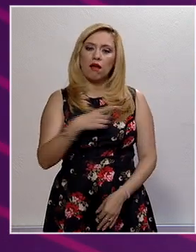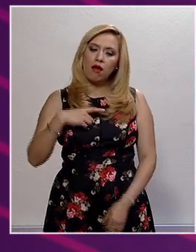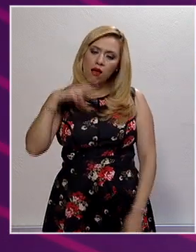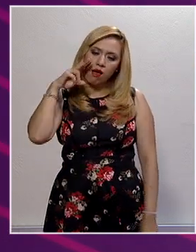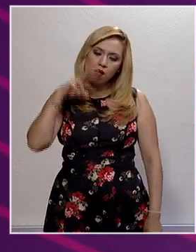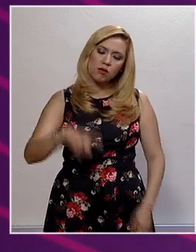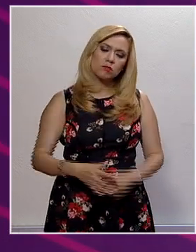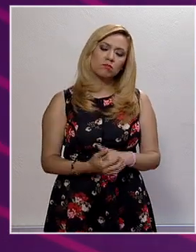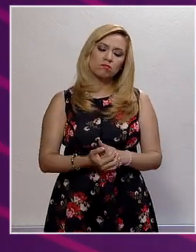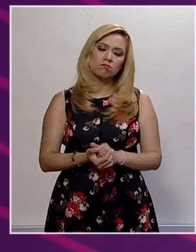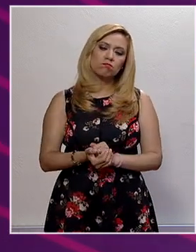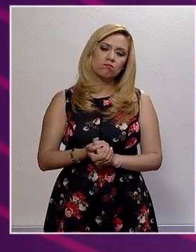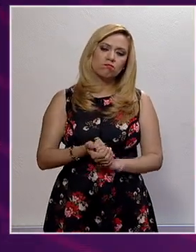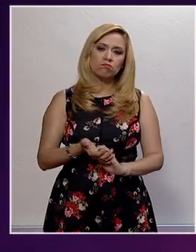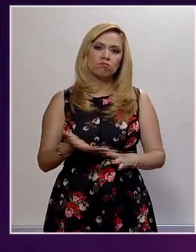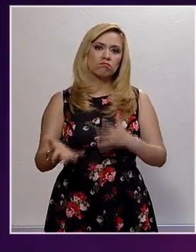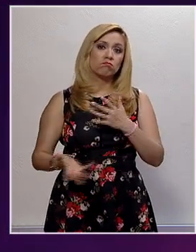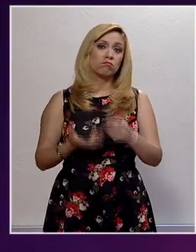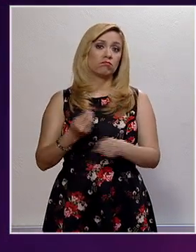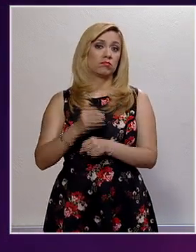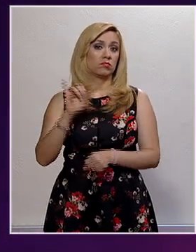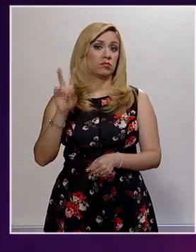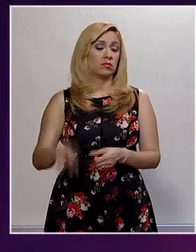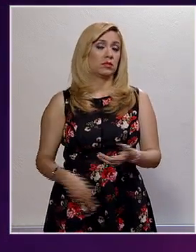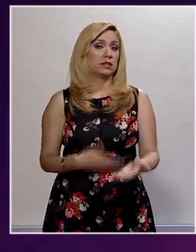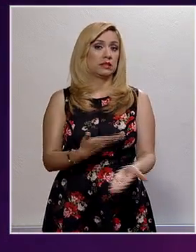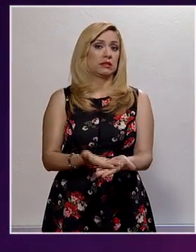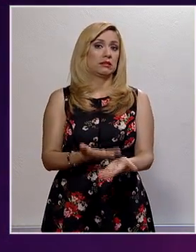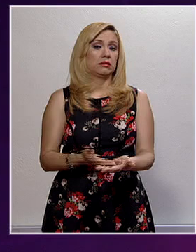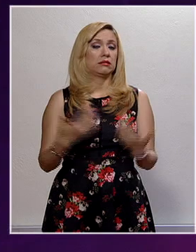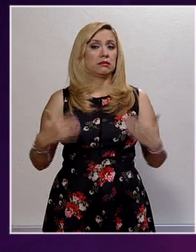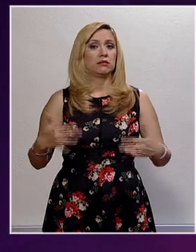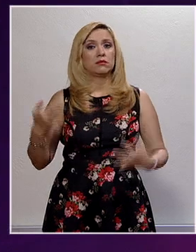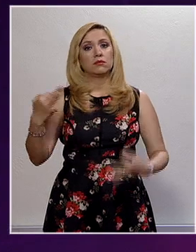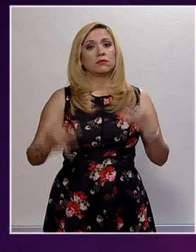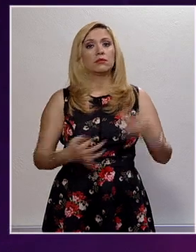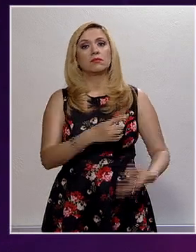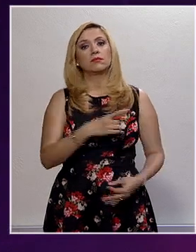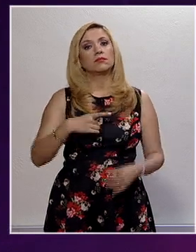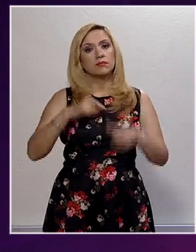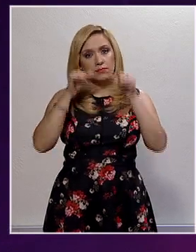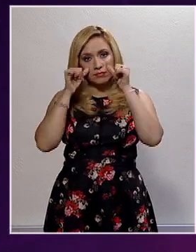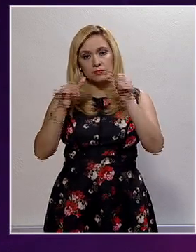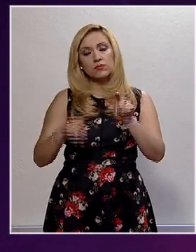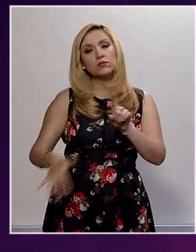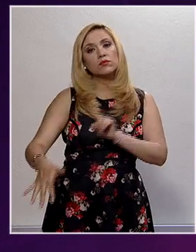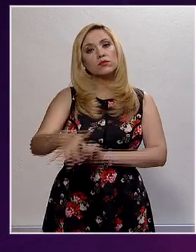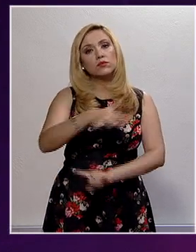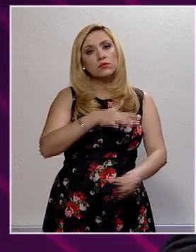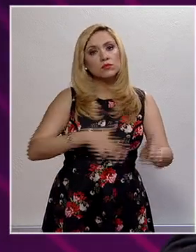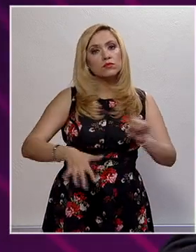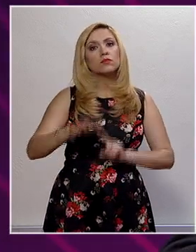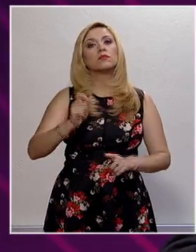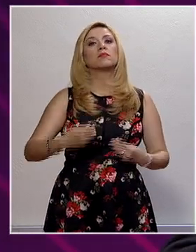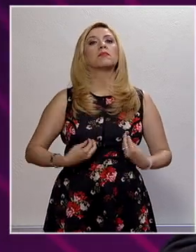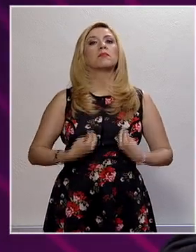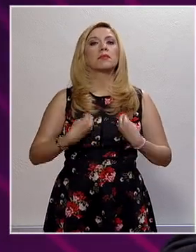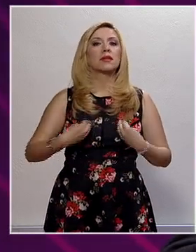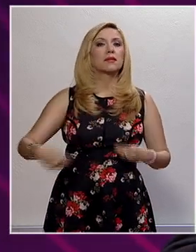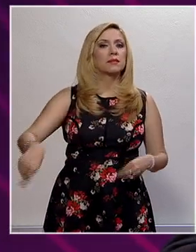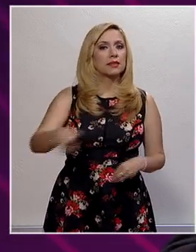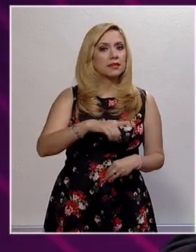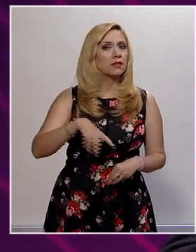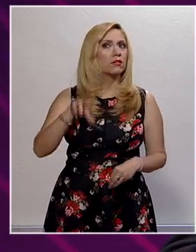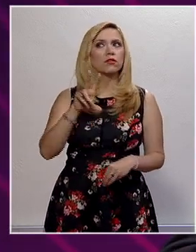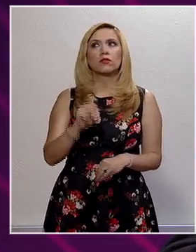momento de decidir, y creo que pusiste un tema sobre la mesa muy importante, que las Cortes pues tienen que atender el contexto social en el que están juzgando, ¿no?